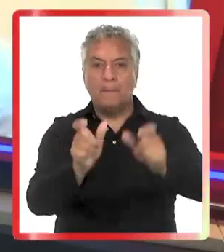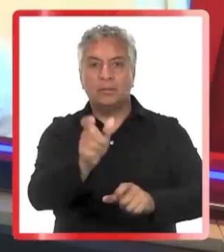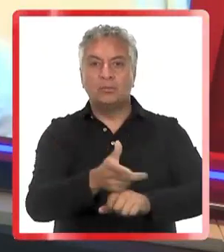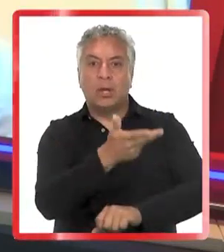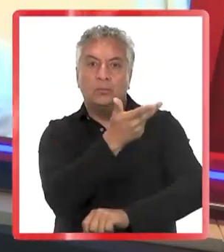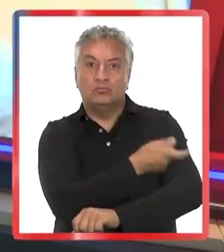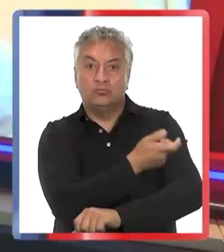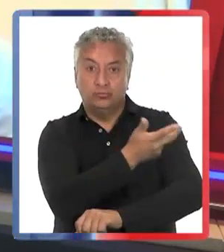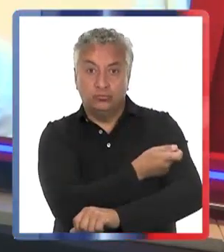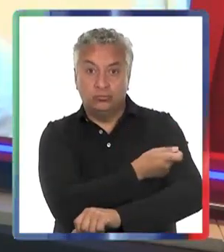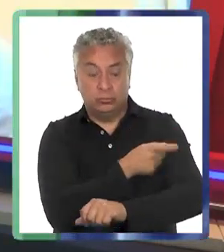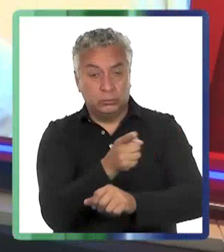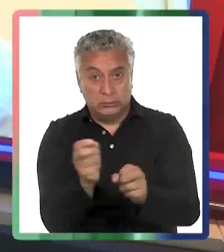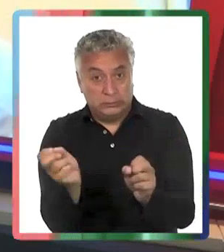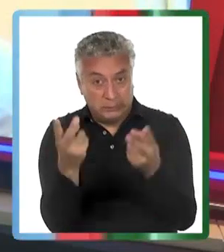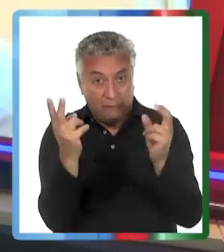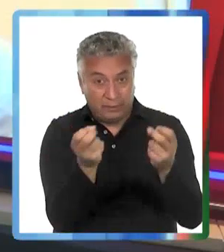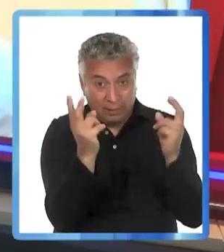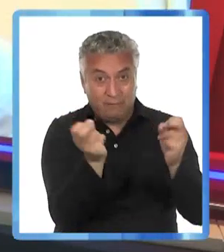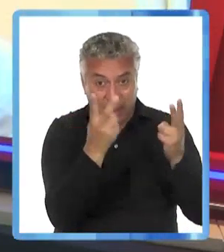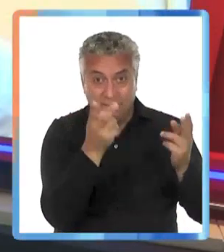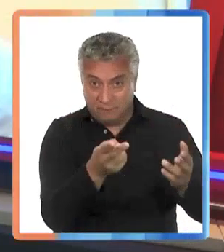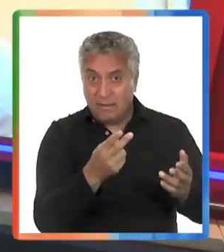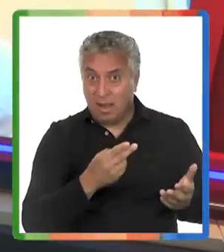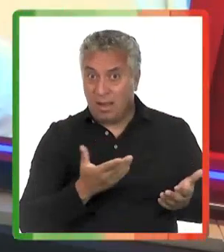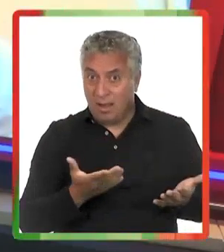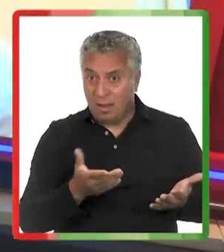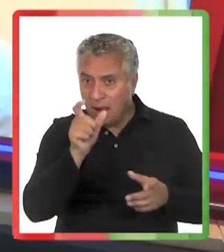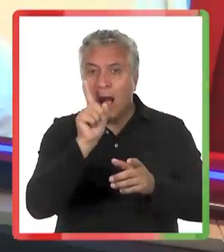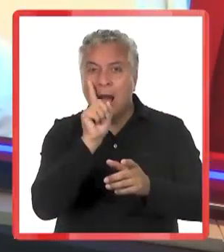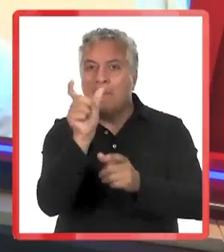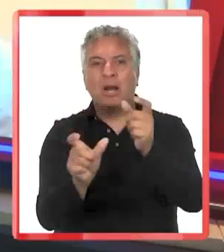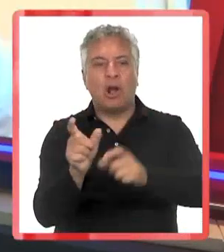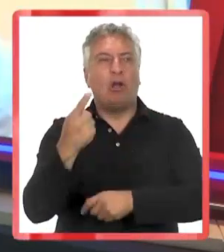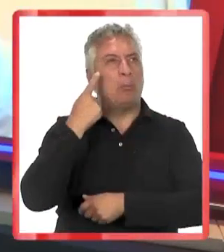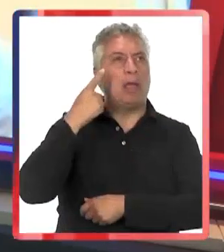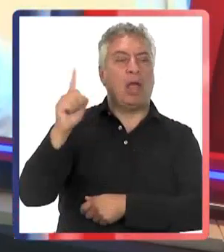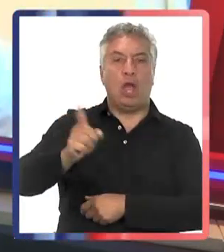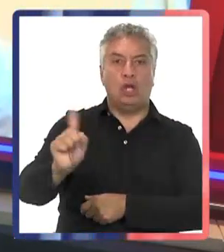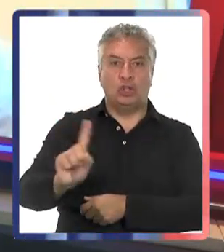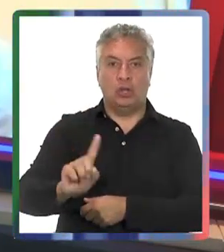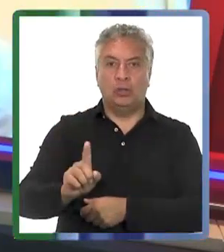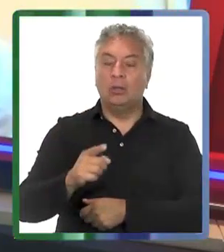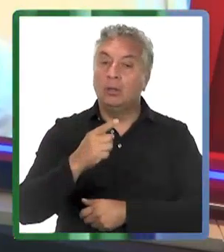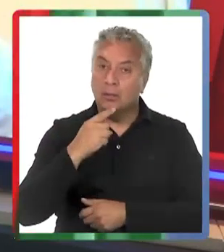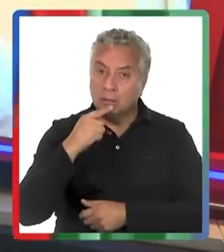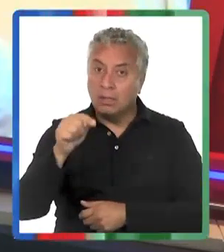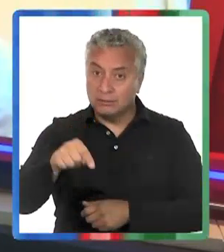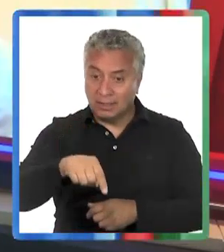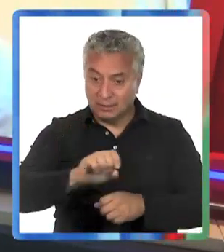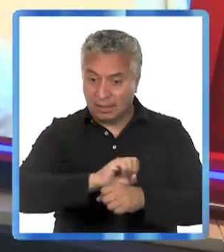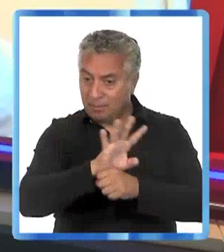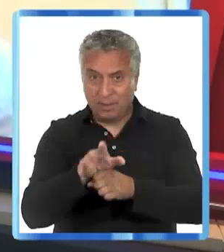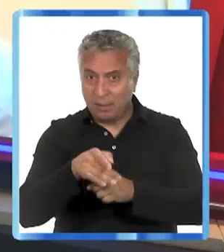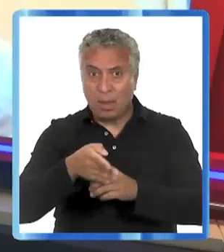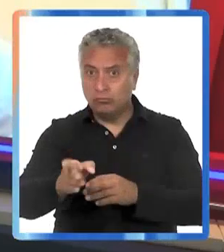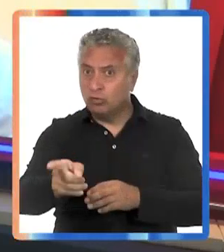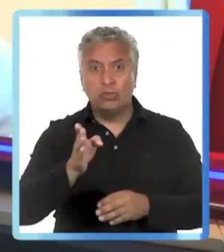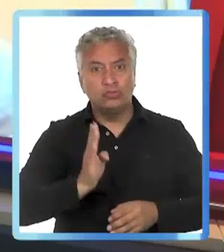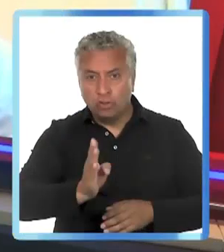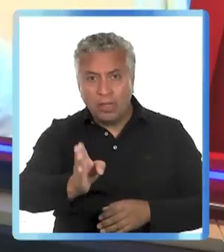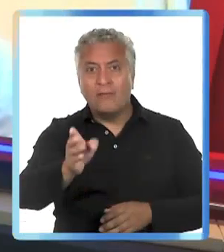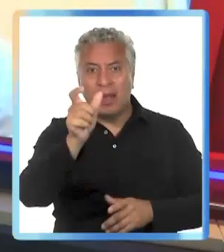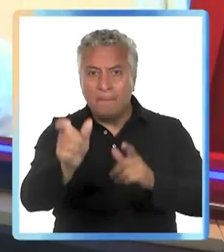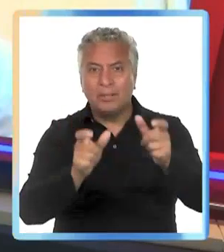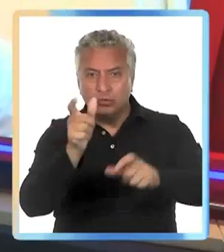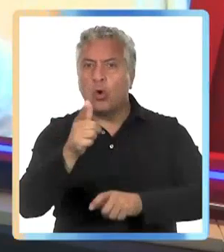son incrédulas, las vacunas llegaron a salvar vidas, efectivamente, miles y millones de vidas. Aun cuando esta pandemia no ha terminado y